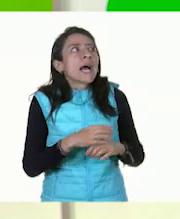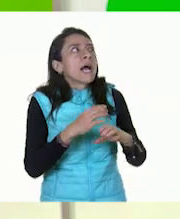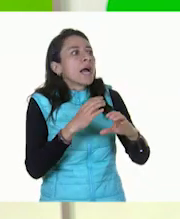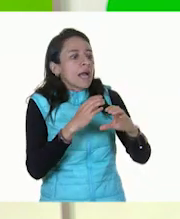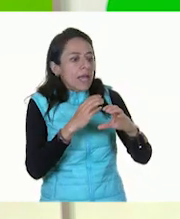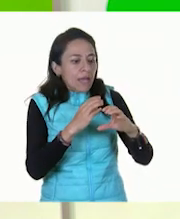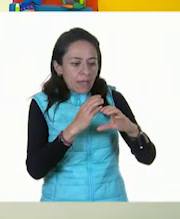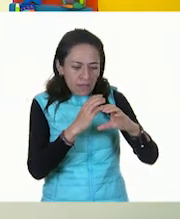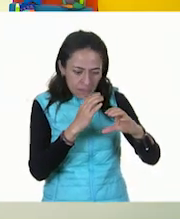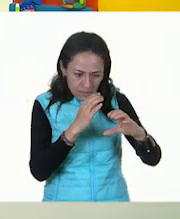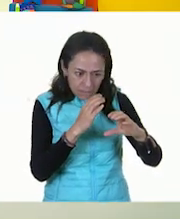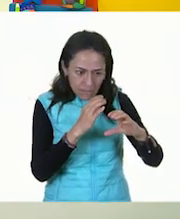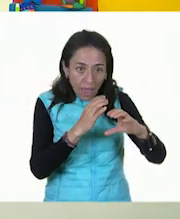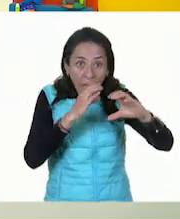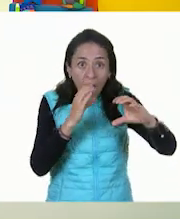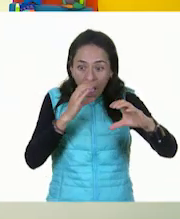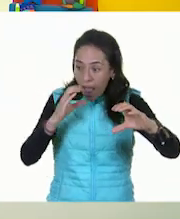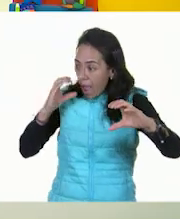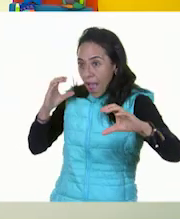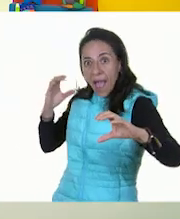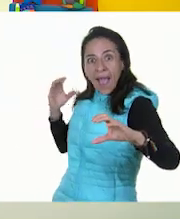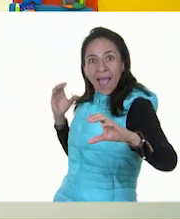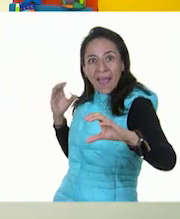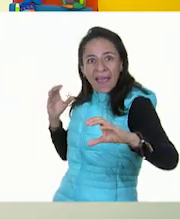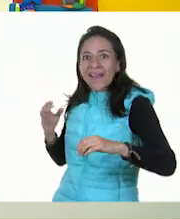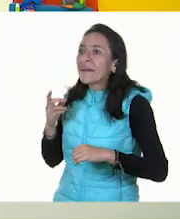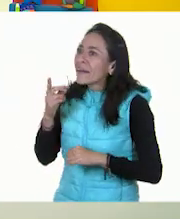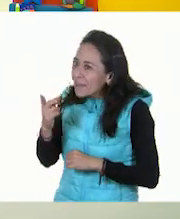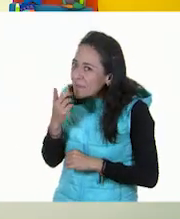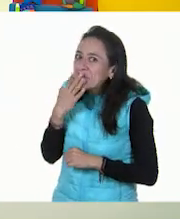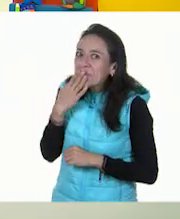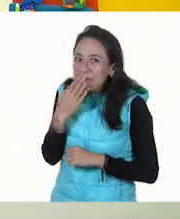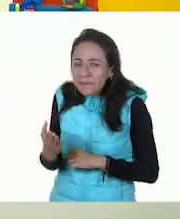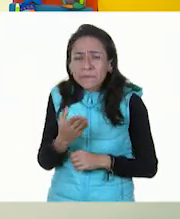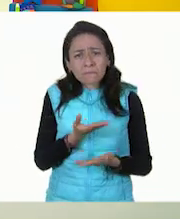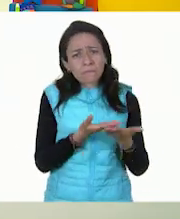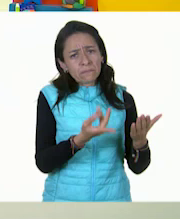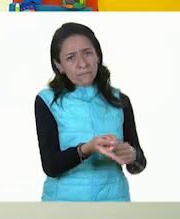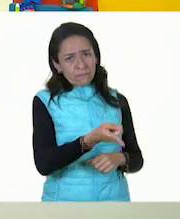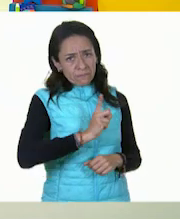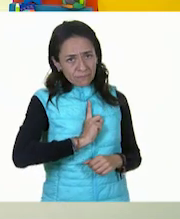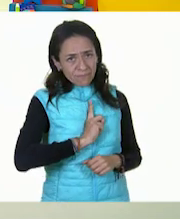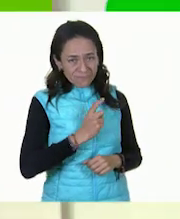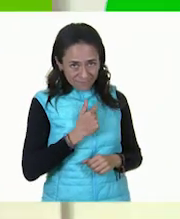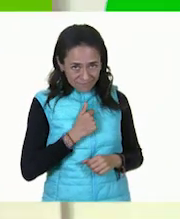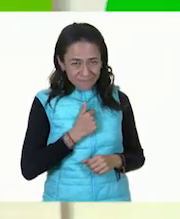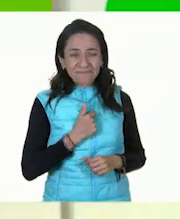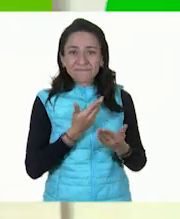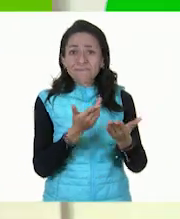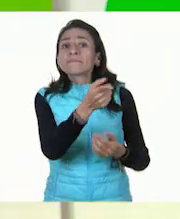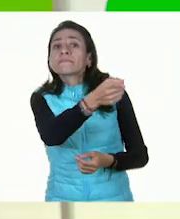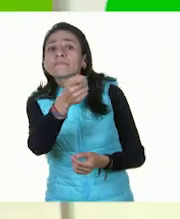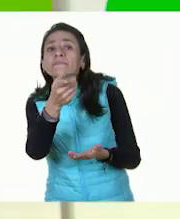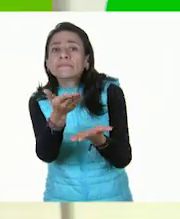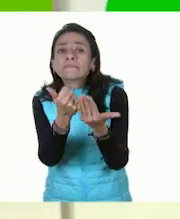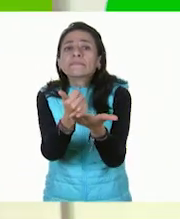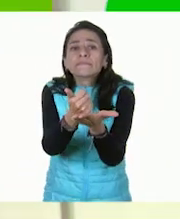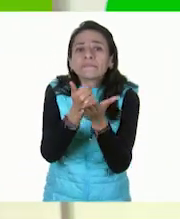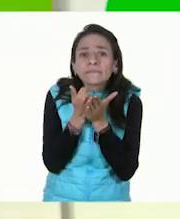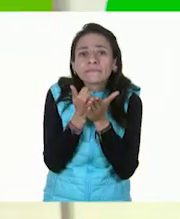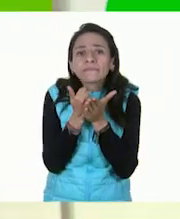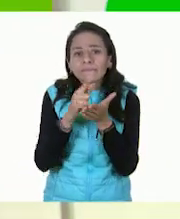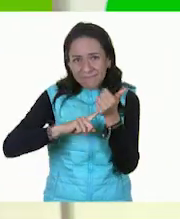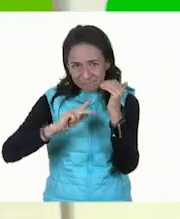vagón. ¡Ah! Muy bien. Ahora yo. Sí, perfecto. Vamos. Ayúdenos en casa, cántenla junto con